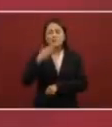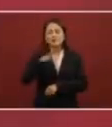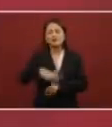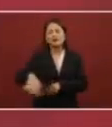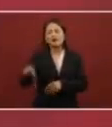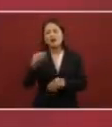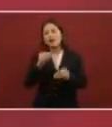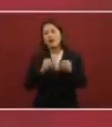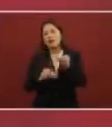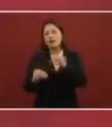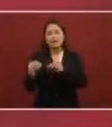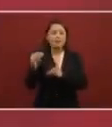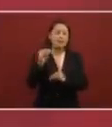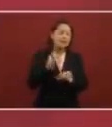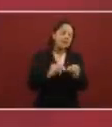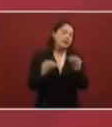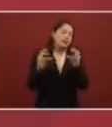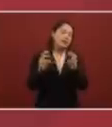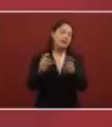Foros